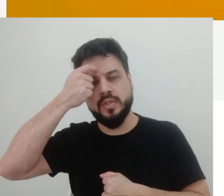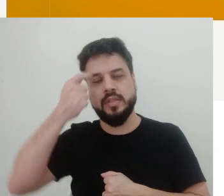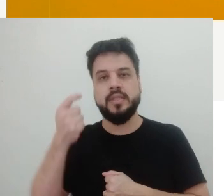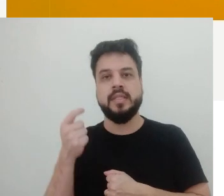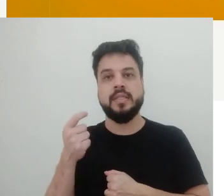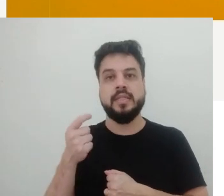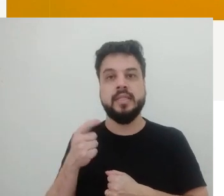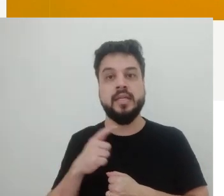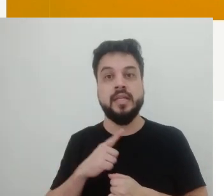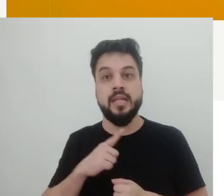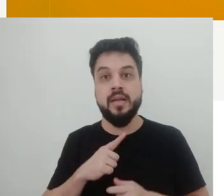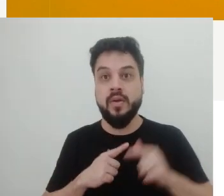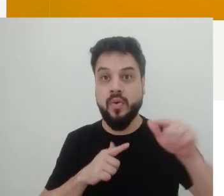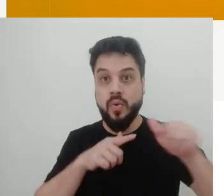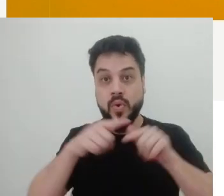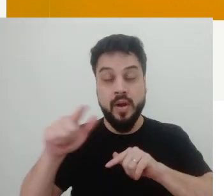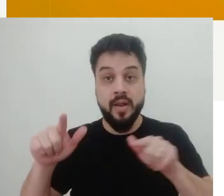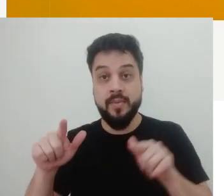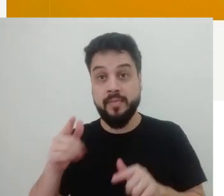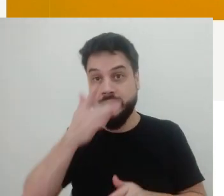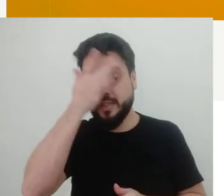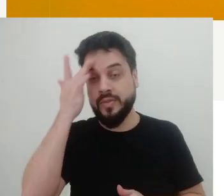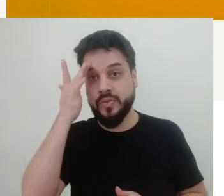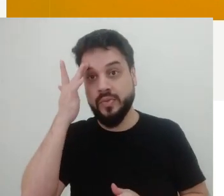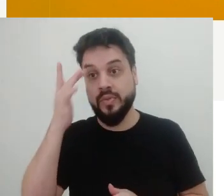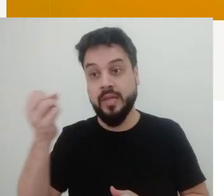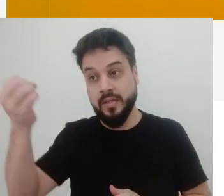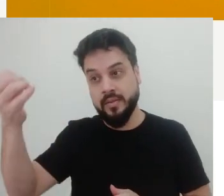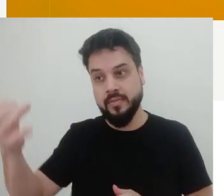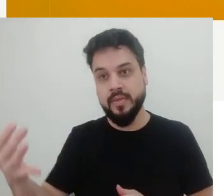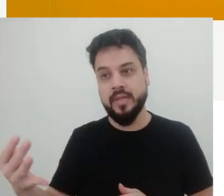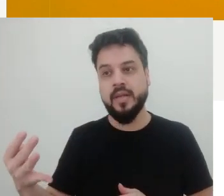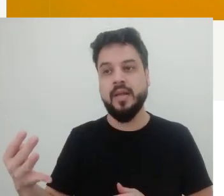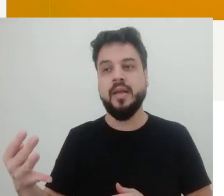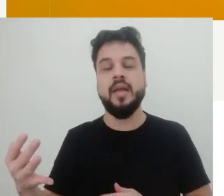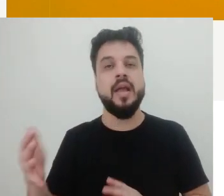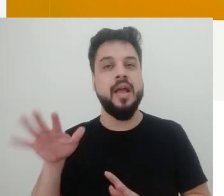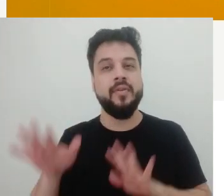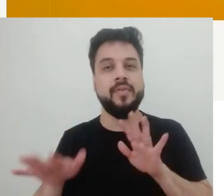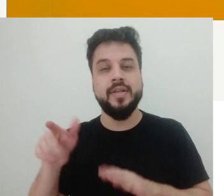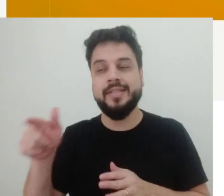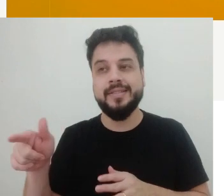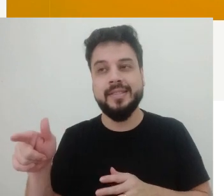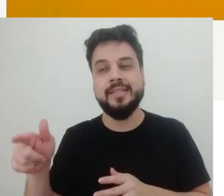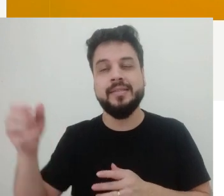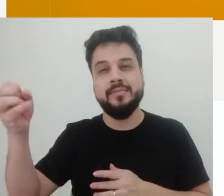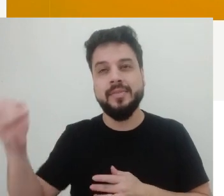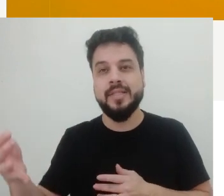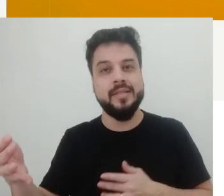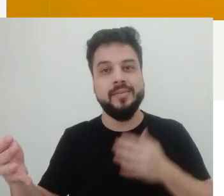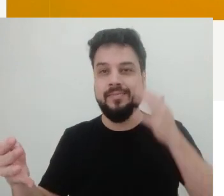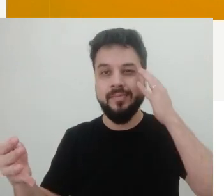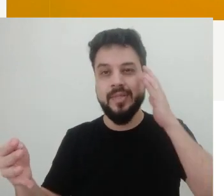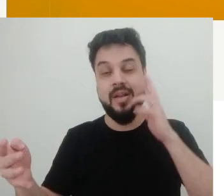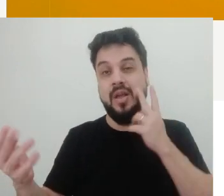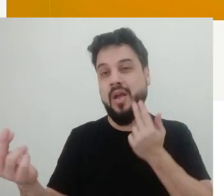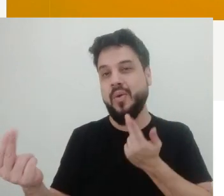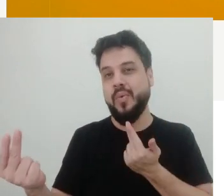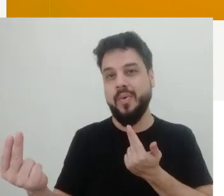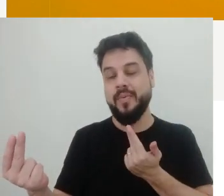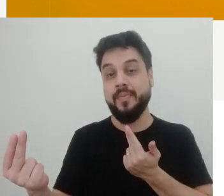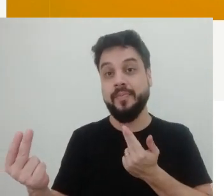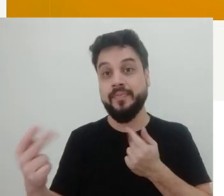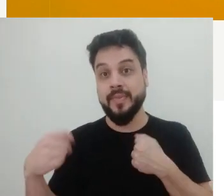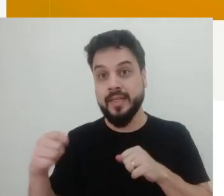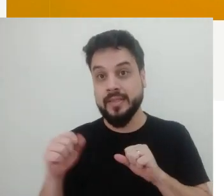un esfuerzo muy grande para que entiendan lo que uno más o menos quiere decir y uno entenderlas a las